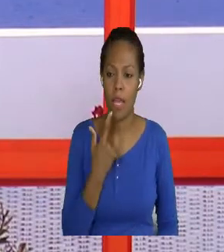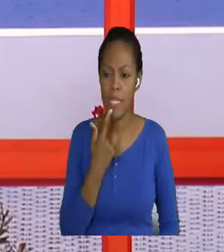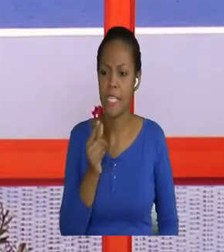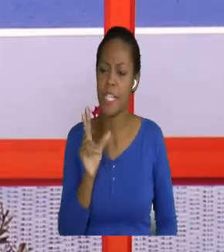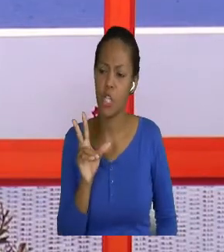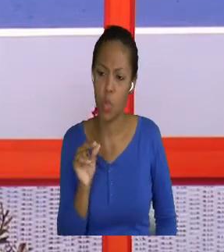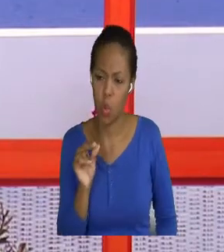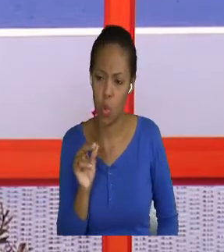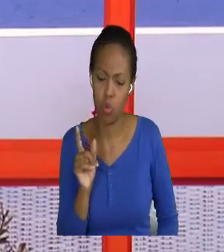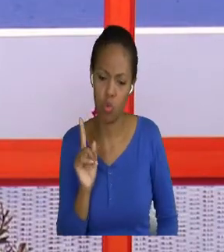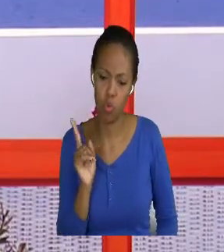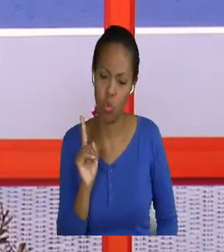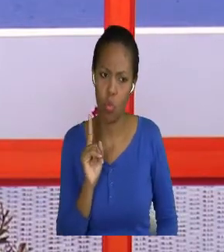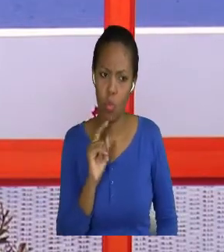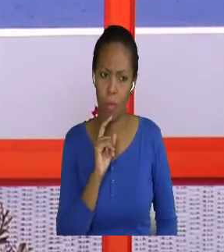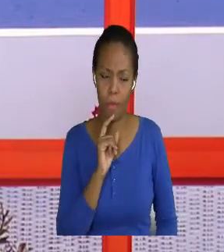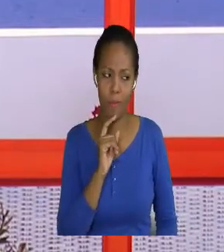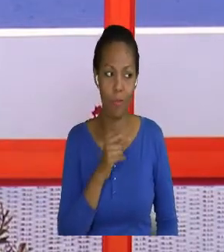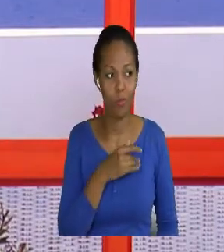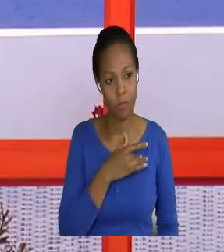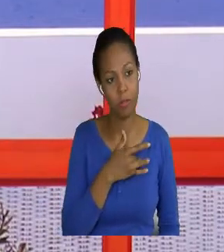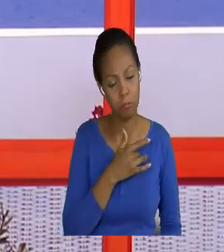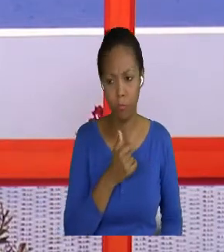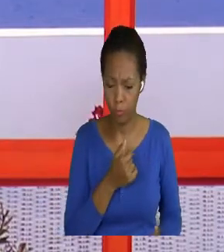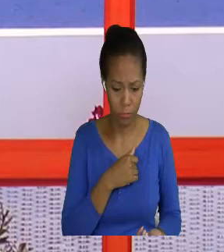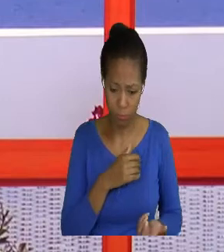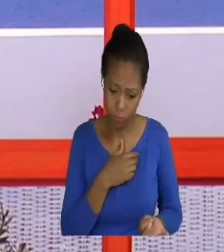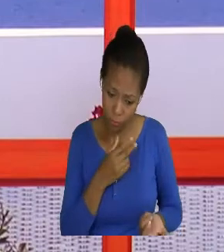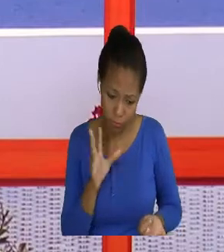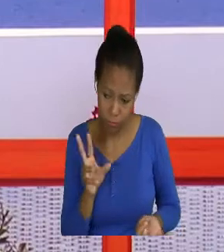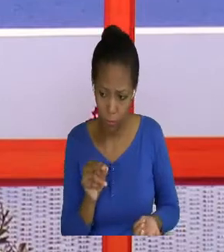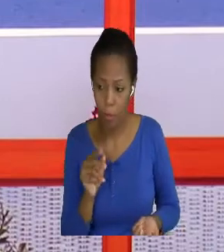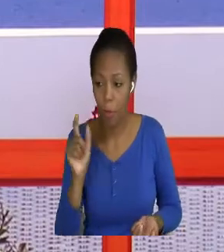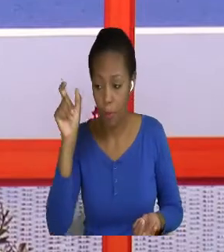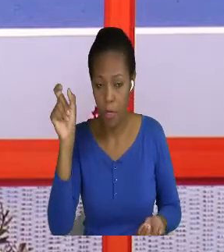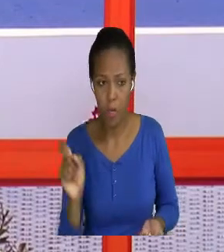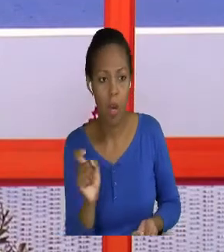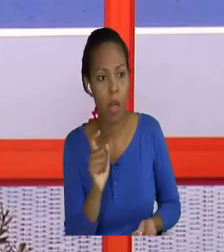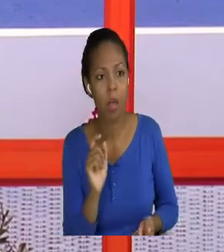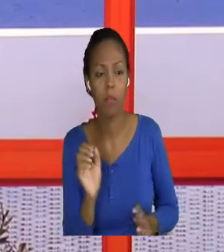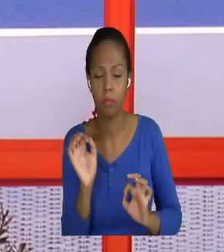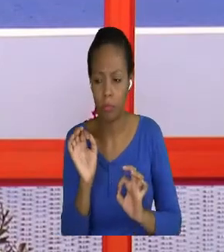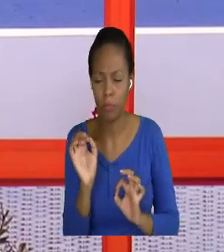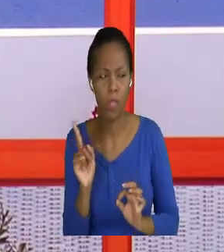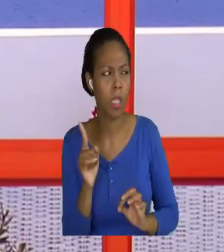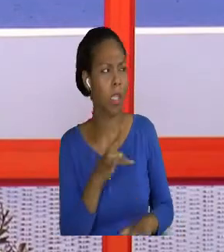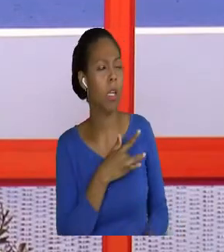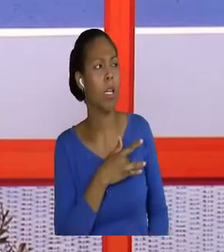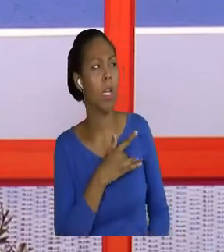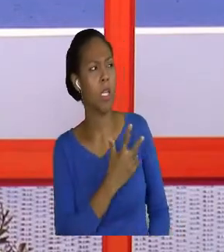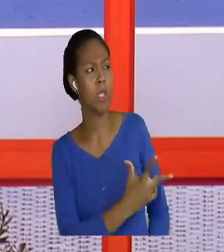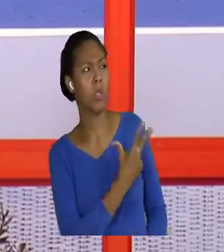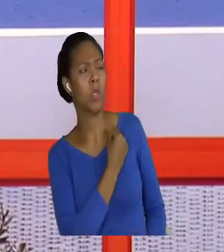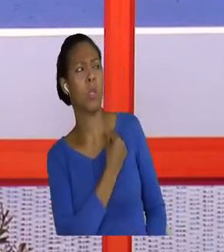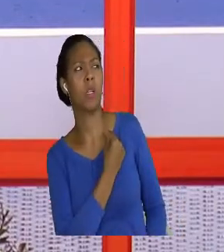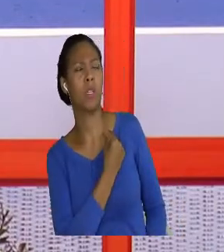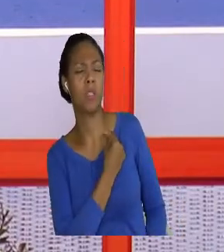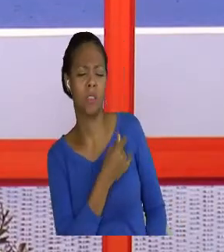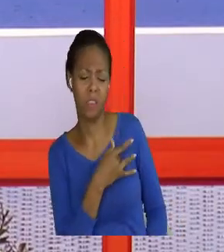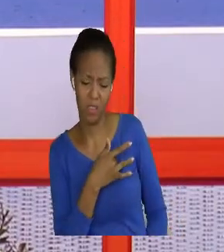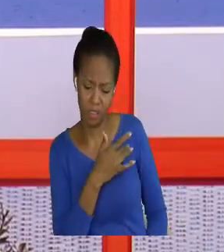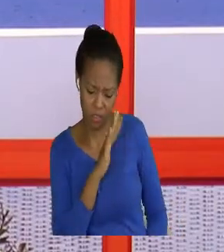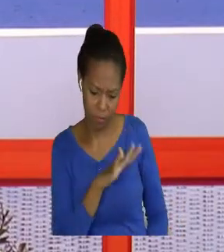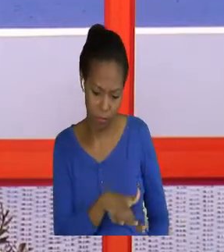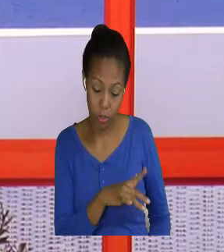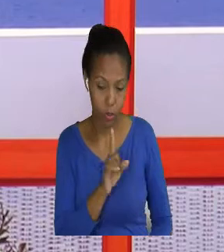algo, tanto para que nos sintamos bien con nosotros mismos, como poder también darle una respuesta correcta a la persona sin que se sienta mal y